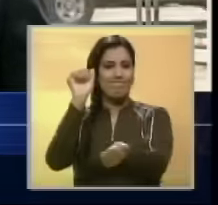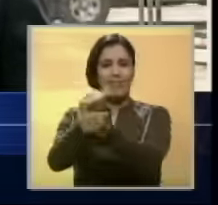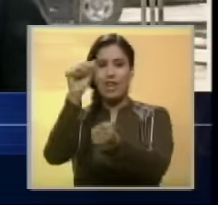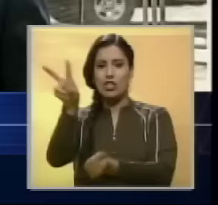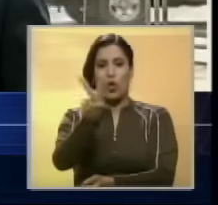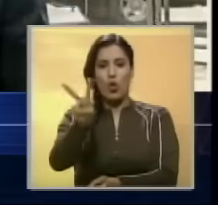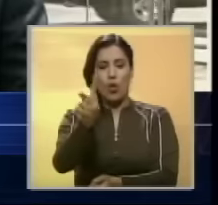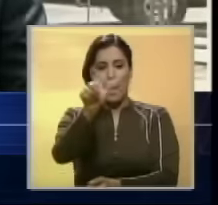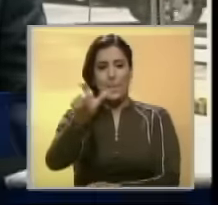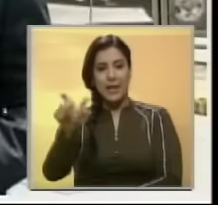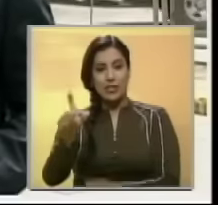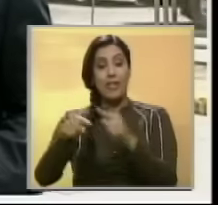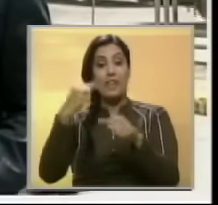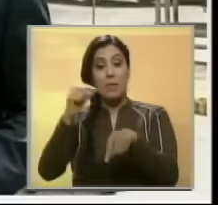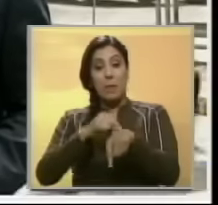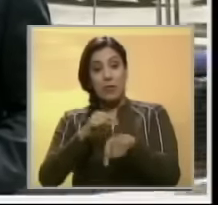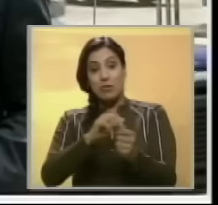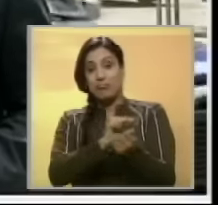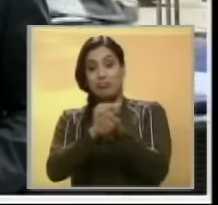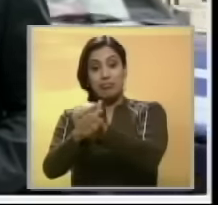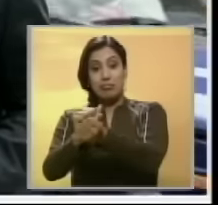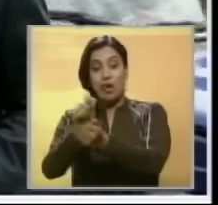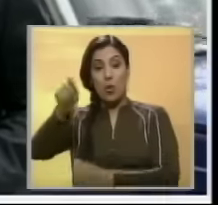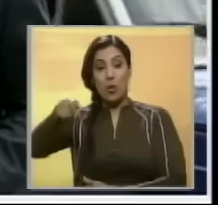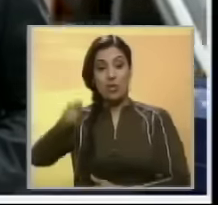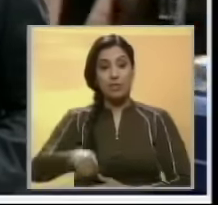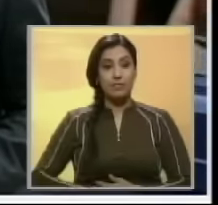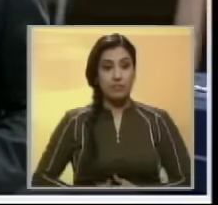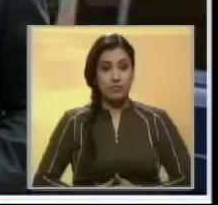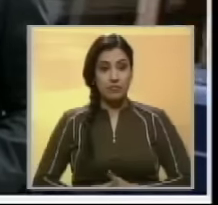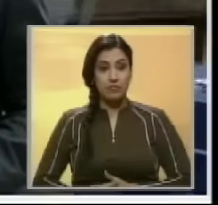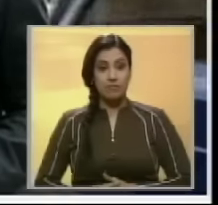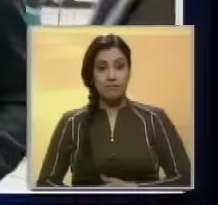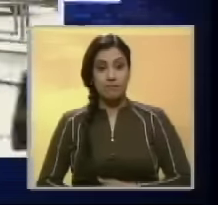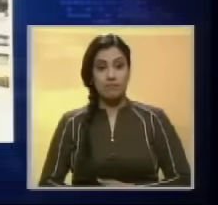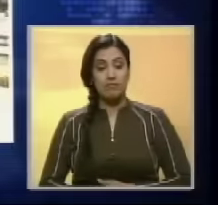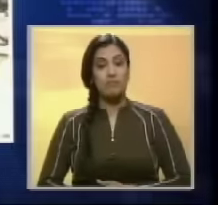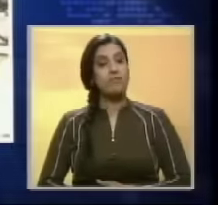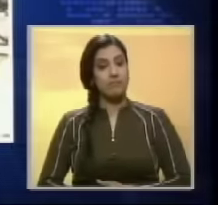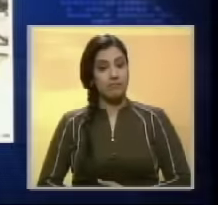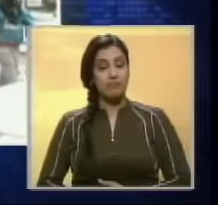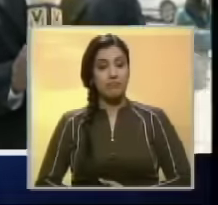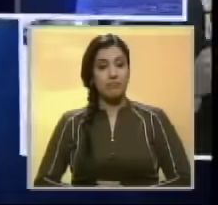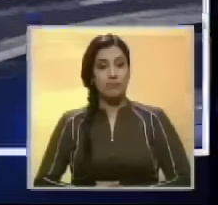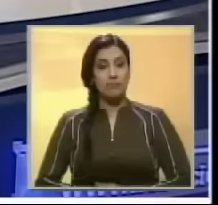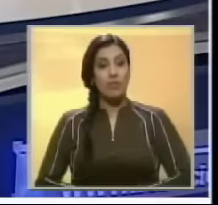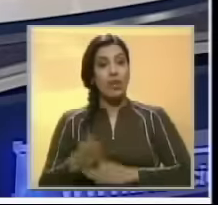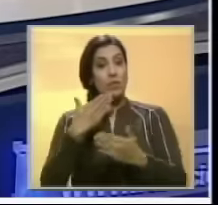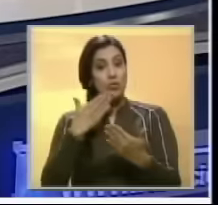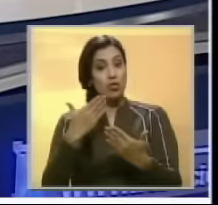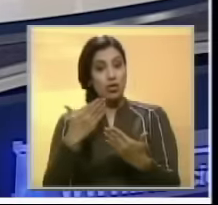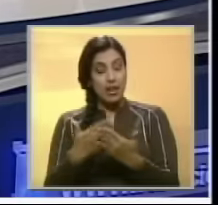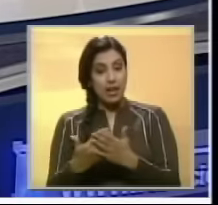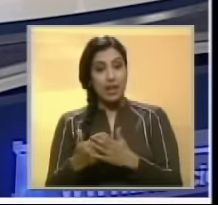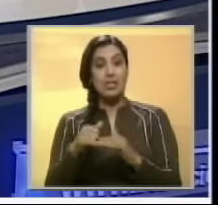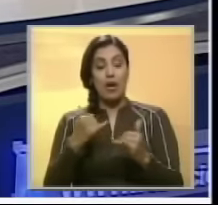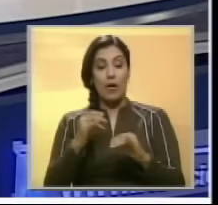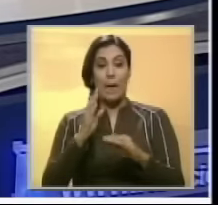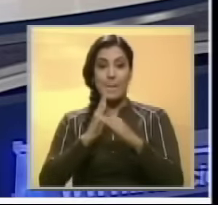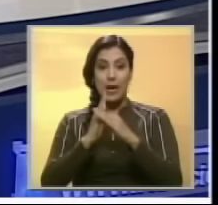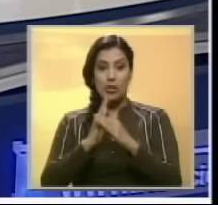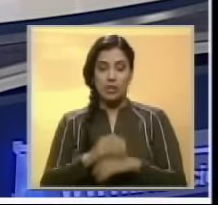prender la pareja y en cualquier momento podría ser presentada en los tribunales Muchísimas gracias randolfo vamos a hacer